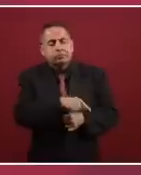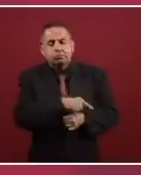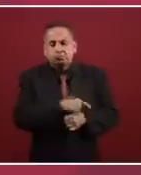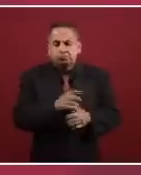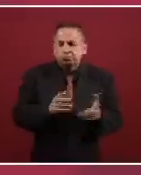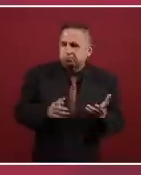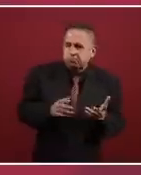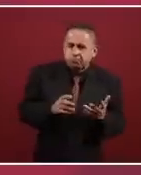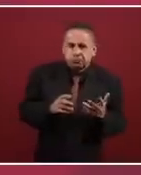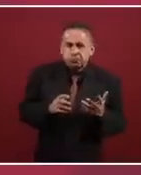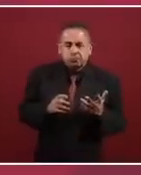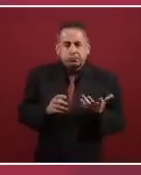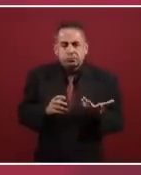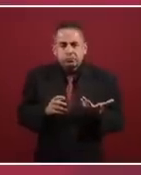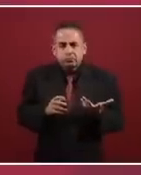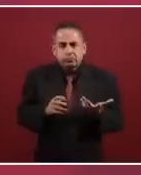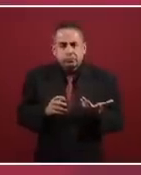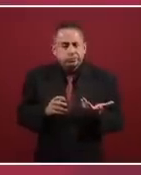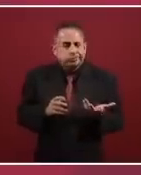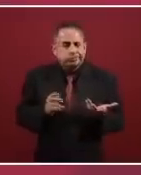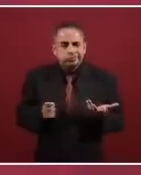muy